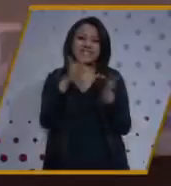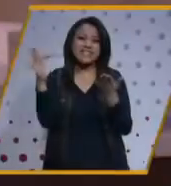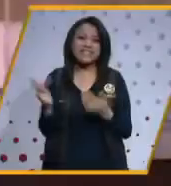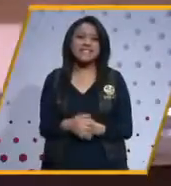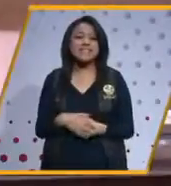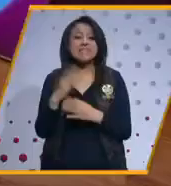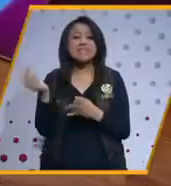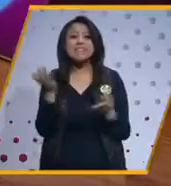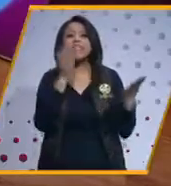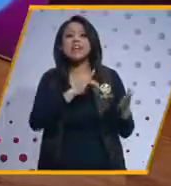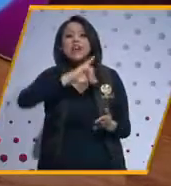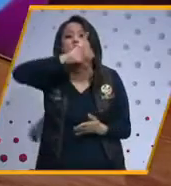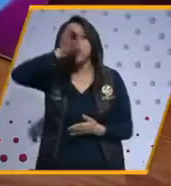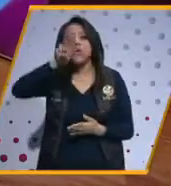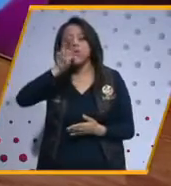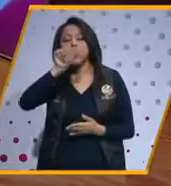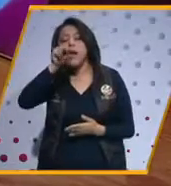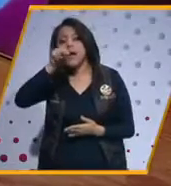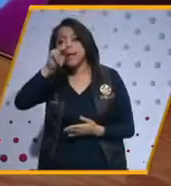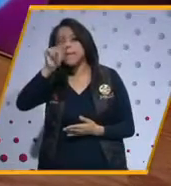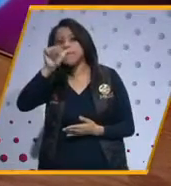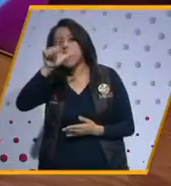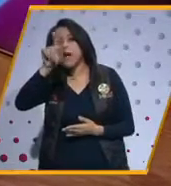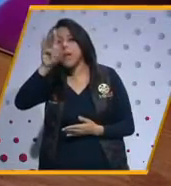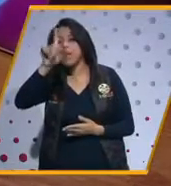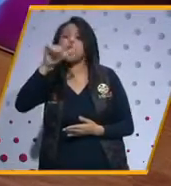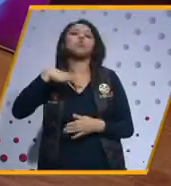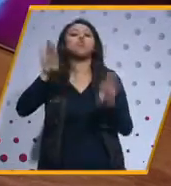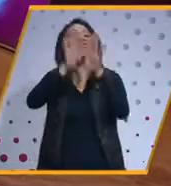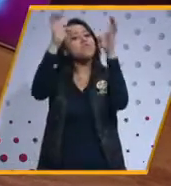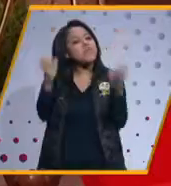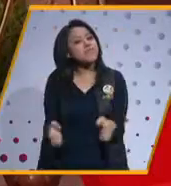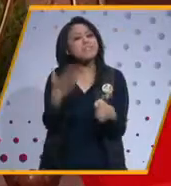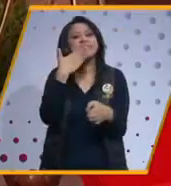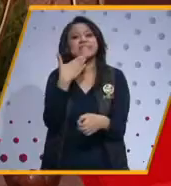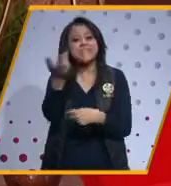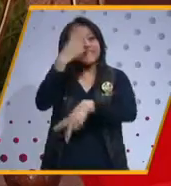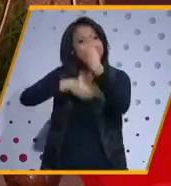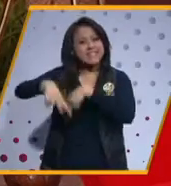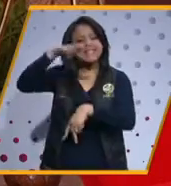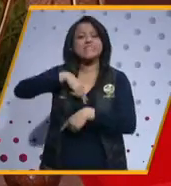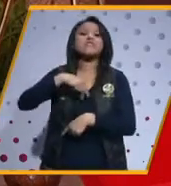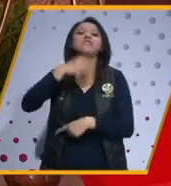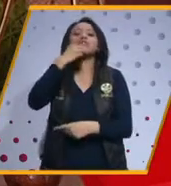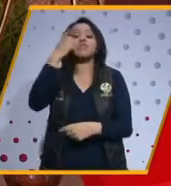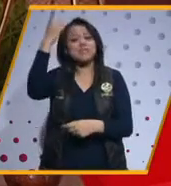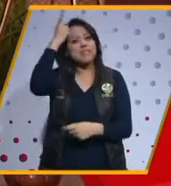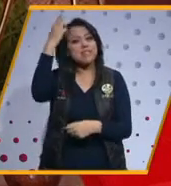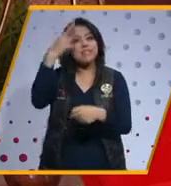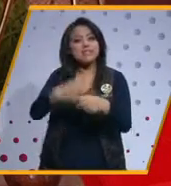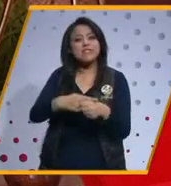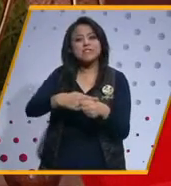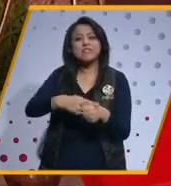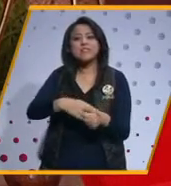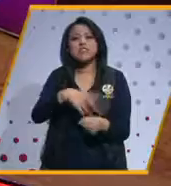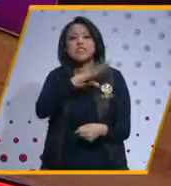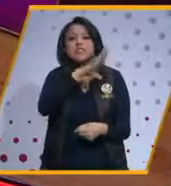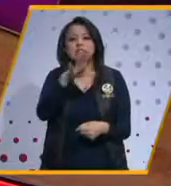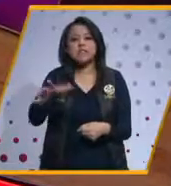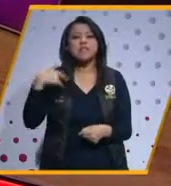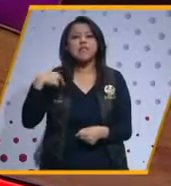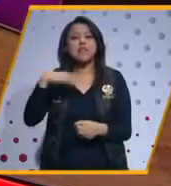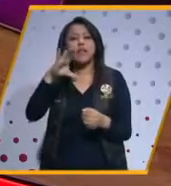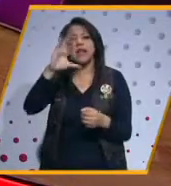del otro lado del estudio, Juan Pablo de León Murillo. ¿Cómo estás? Bienvenido, qué gusto saludarte. Hola, muchas gracias. Tú eres el director de comunicación e imagen institucional y vocero de la Caja